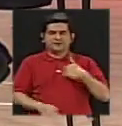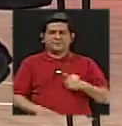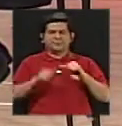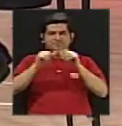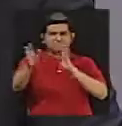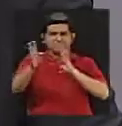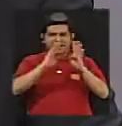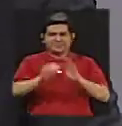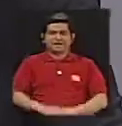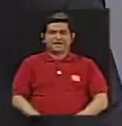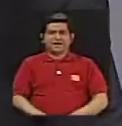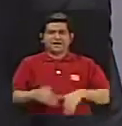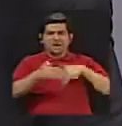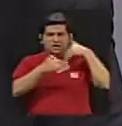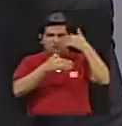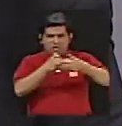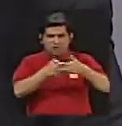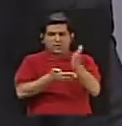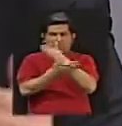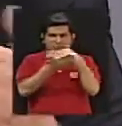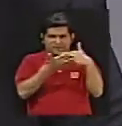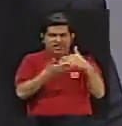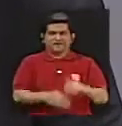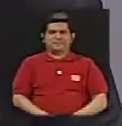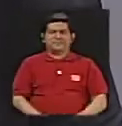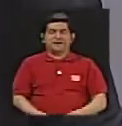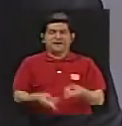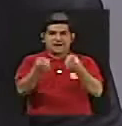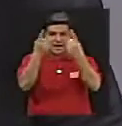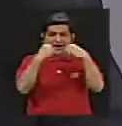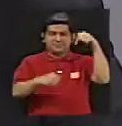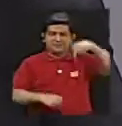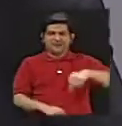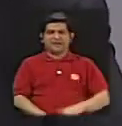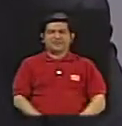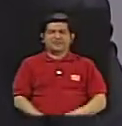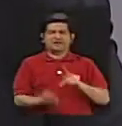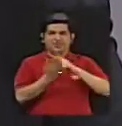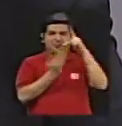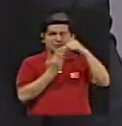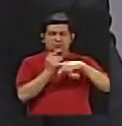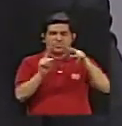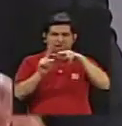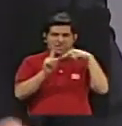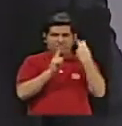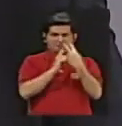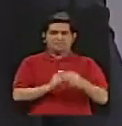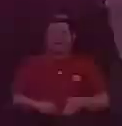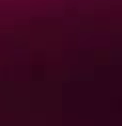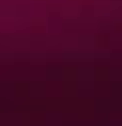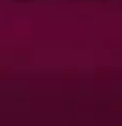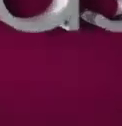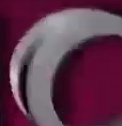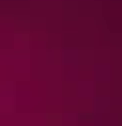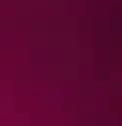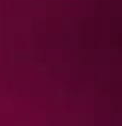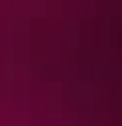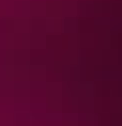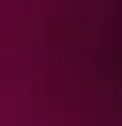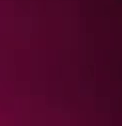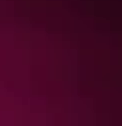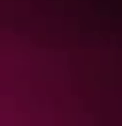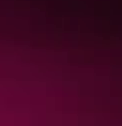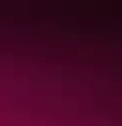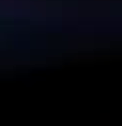de esto, lo haremos en el próximo segmento, cuando volvamos aquí a su programa Puntos de Vista. No se vayan.